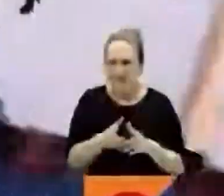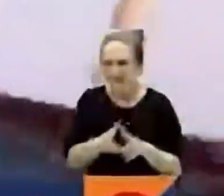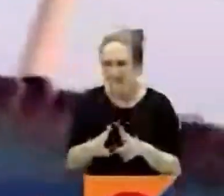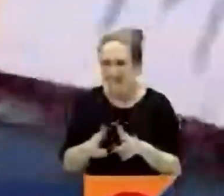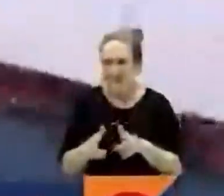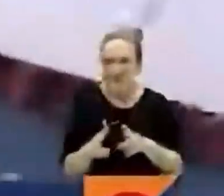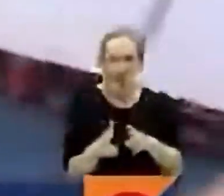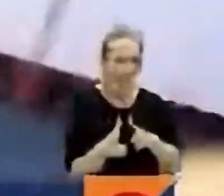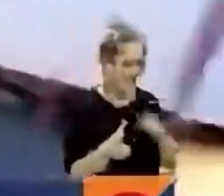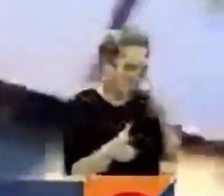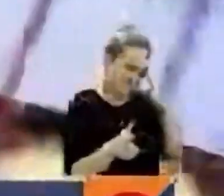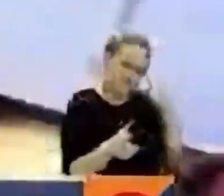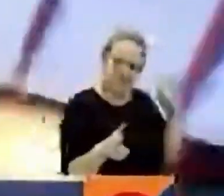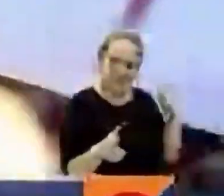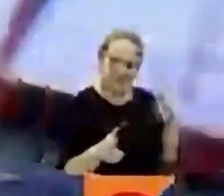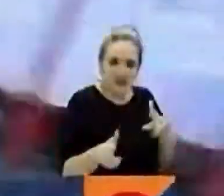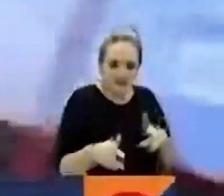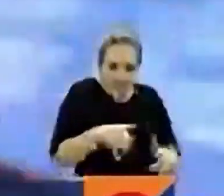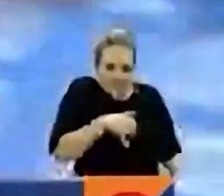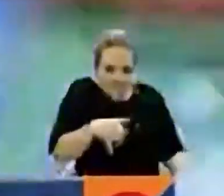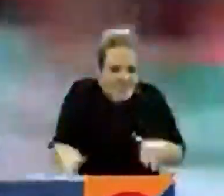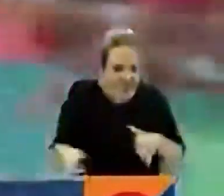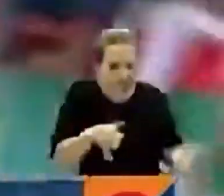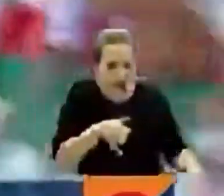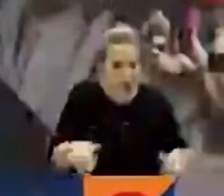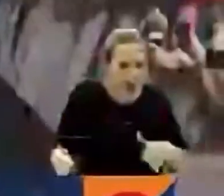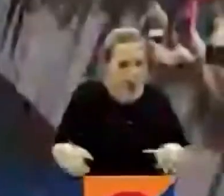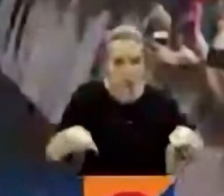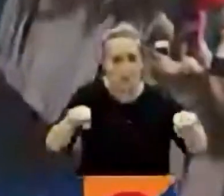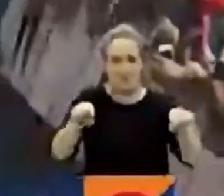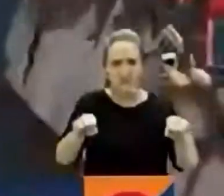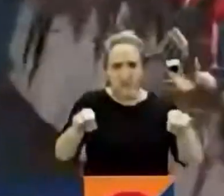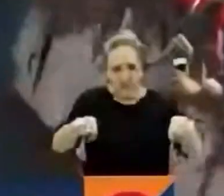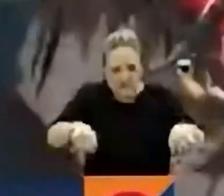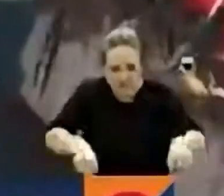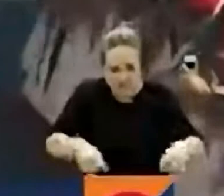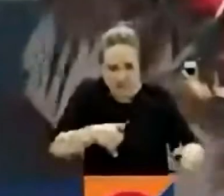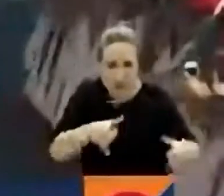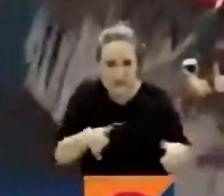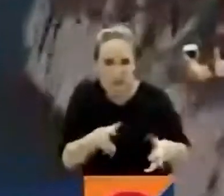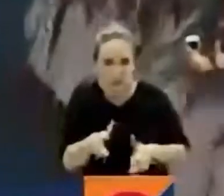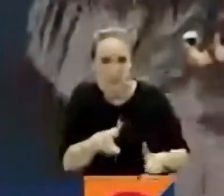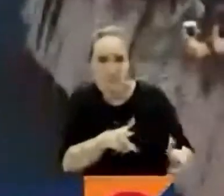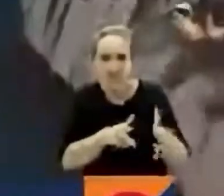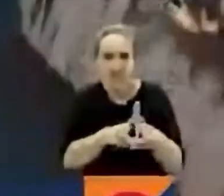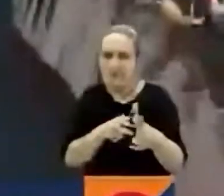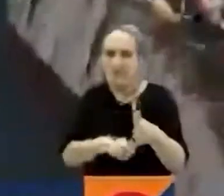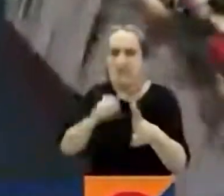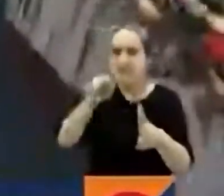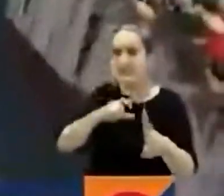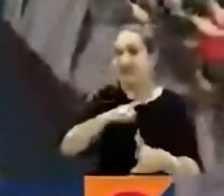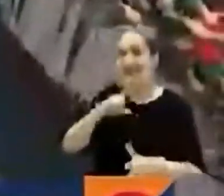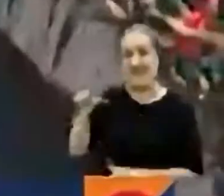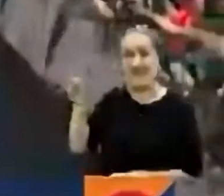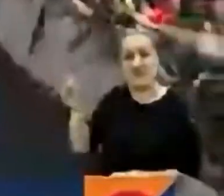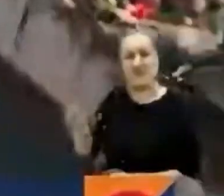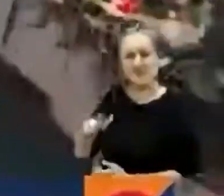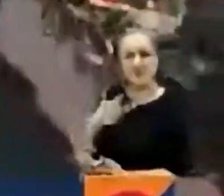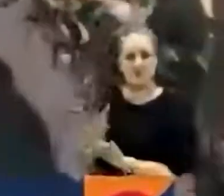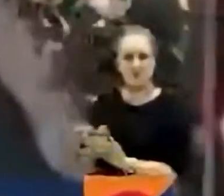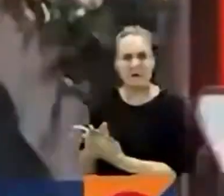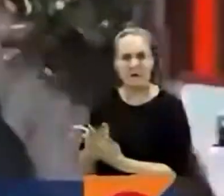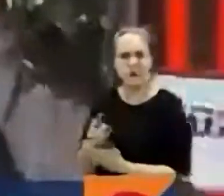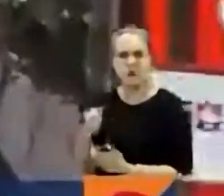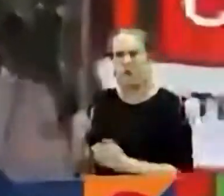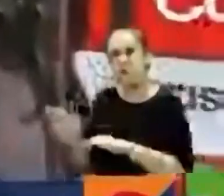se levantó en pedales y se quedó con el triunfo. Remco Evenepoel, líder de la clasificación general, sufrió una caída y Superman López, de